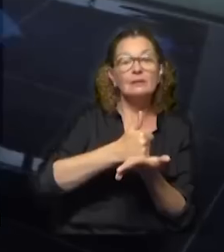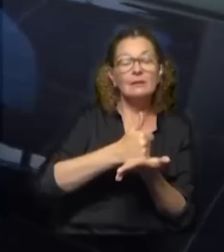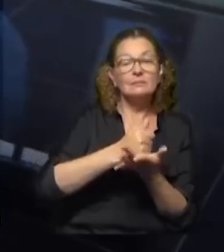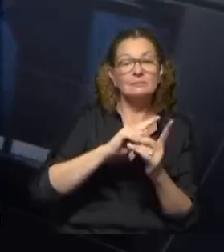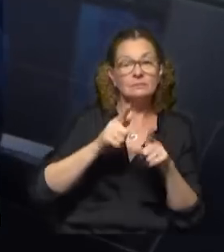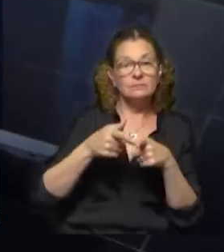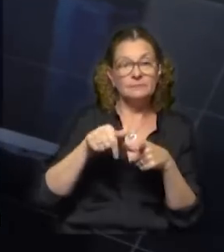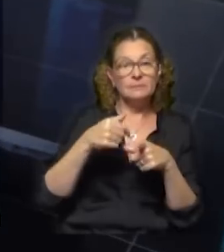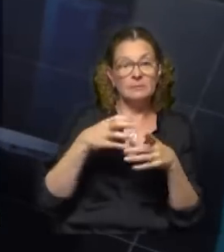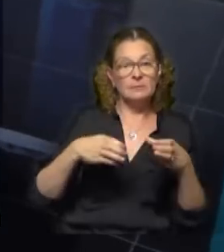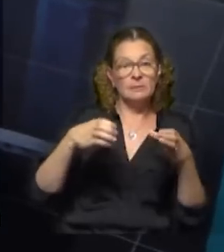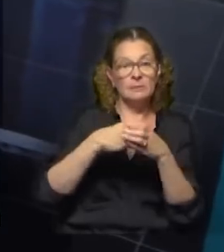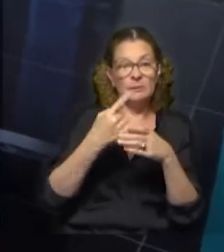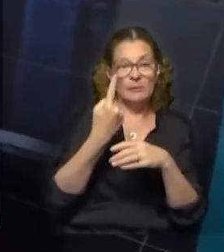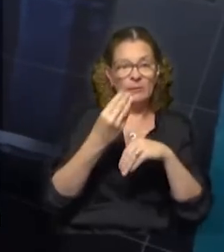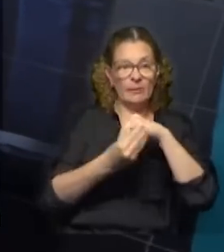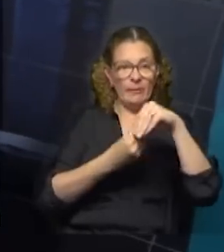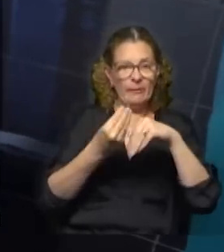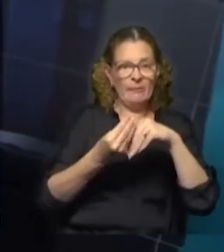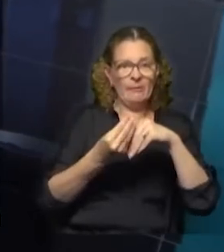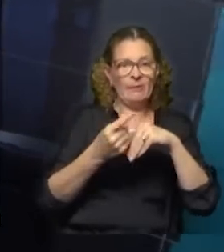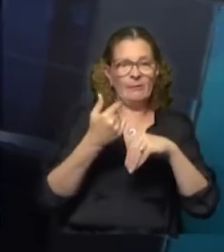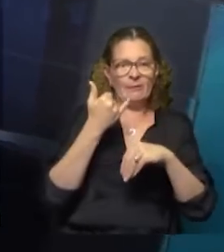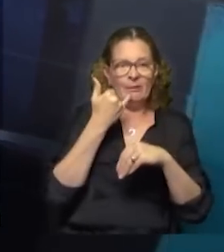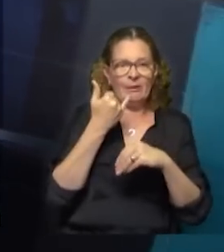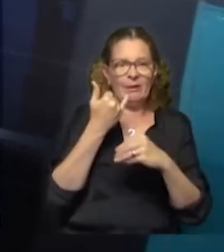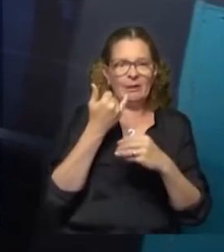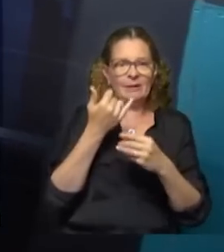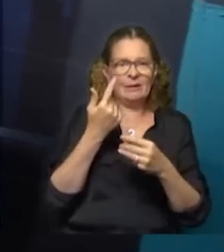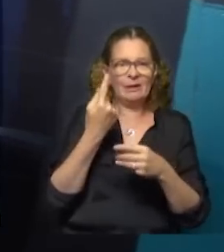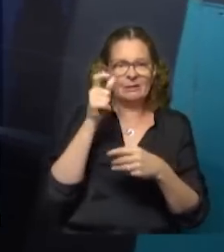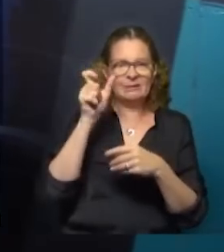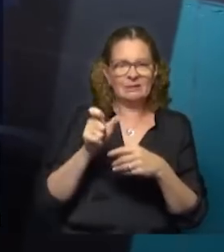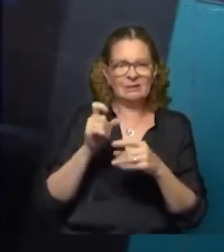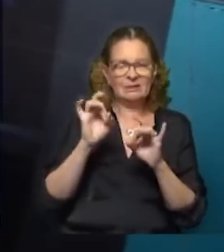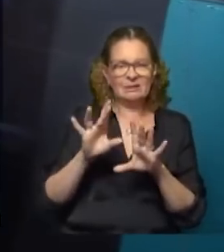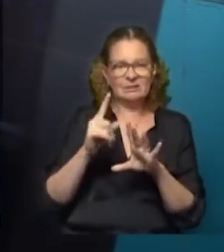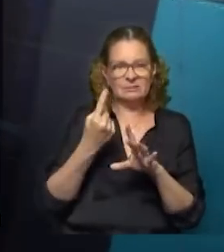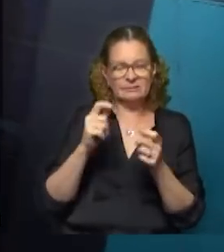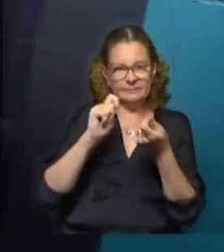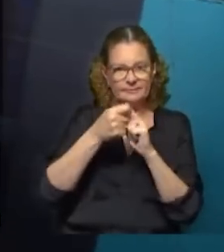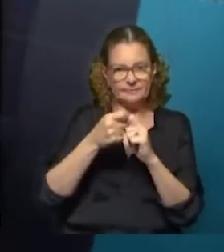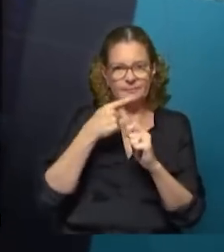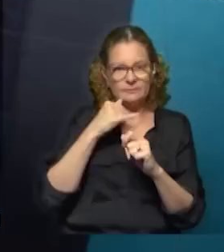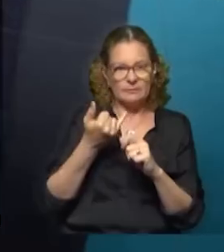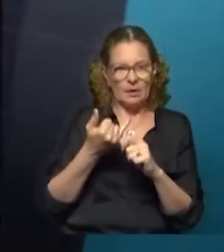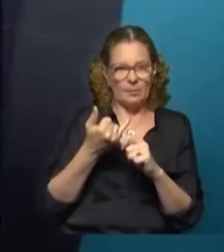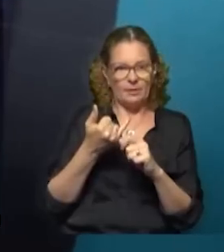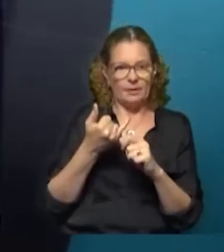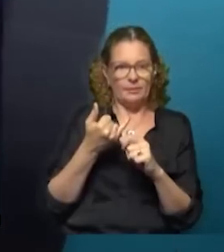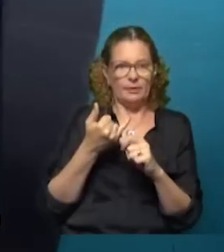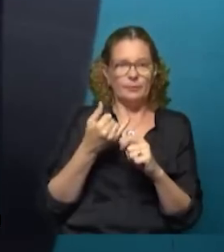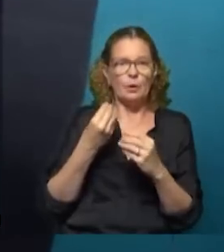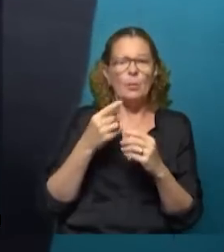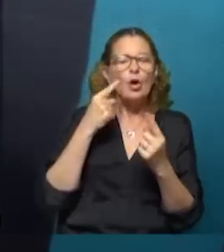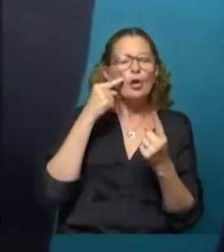instrumento que nuclea un hogar y el celular en realidad es de una persona por lo tanto ahí ya cambiamos de este